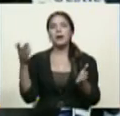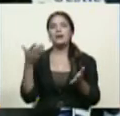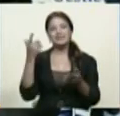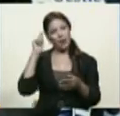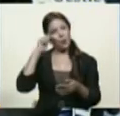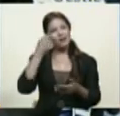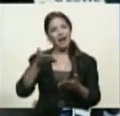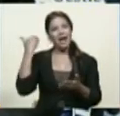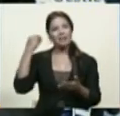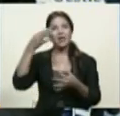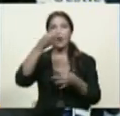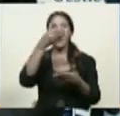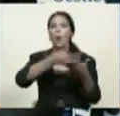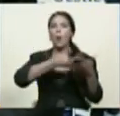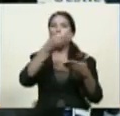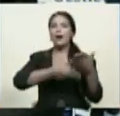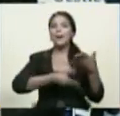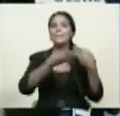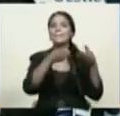panamá